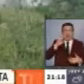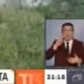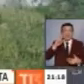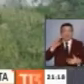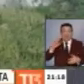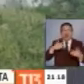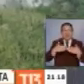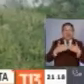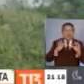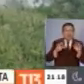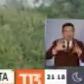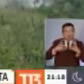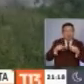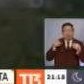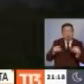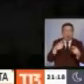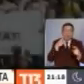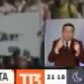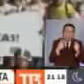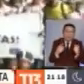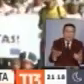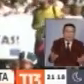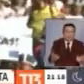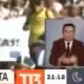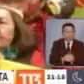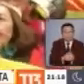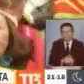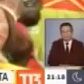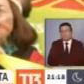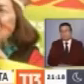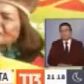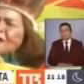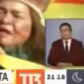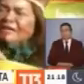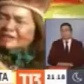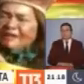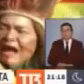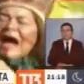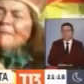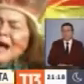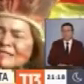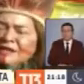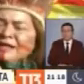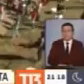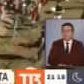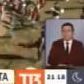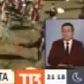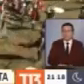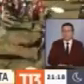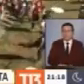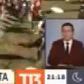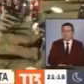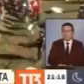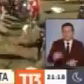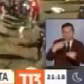vemos como también son son capaces de entender entre comillas de manejar el propio discurso dentro de los medios de